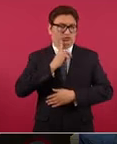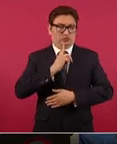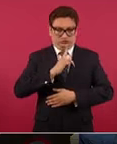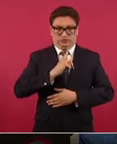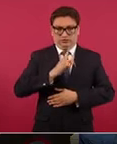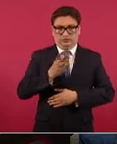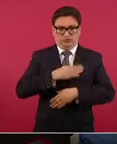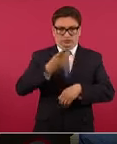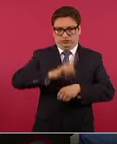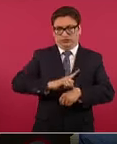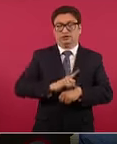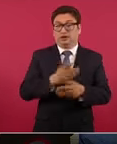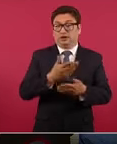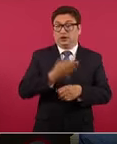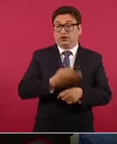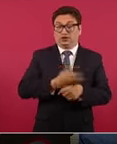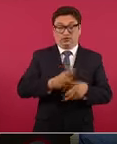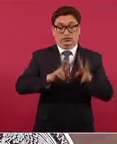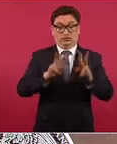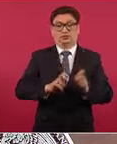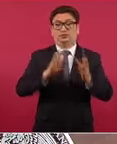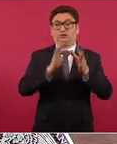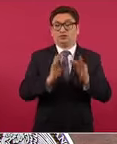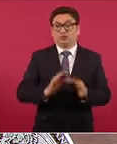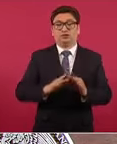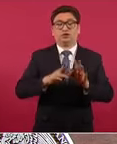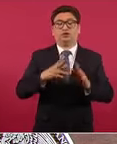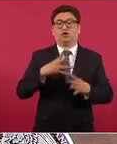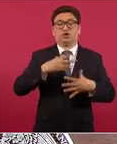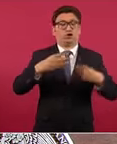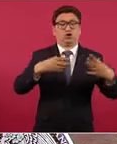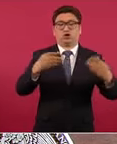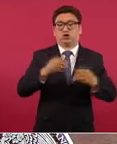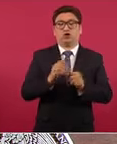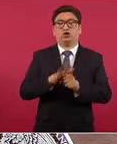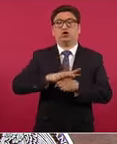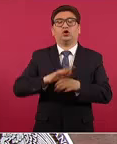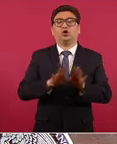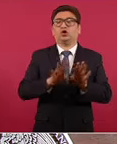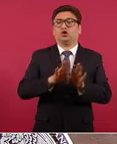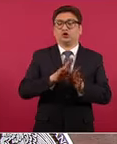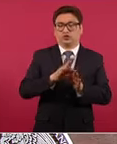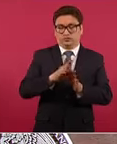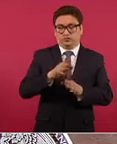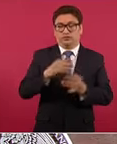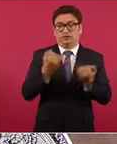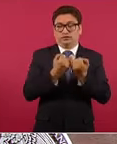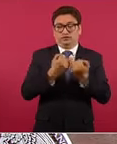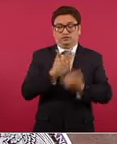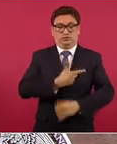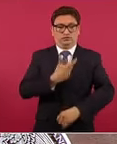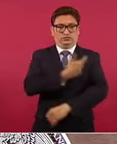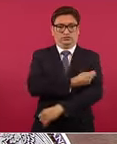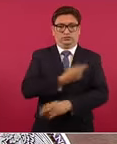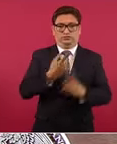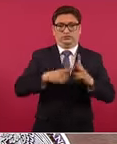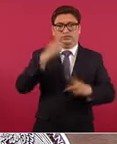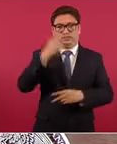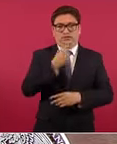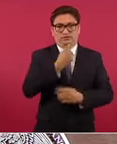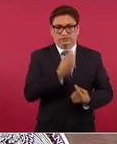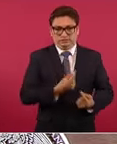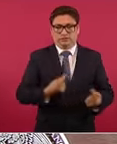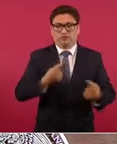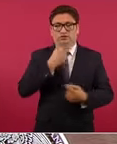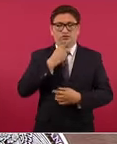comentar sobre la situación de kobe 19 en mexico y sobre el arranque de la vacunación para niñas y